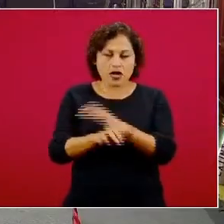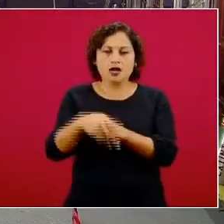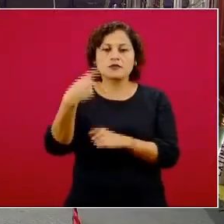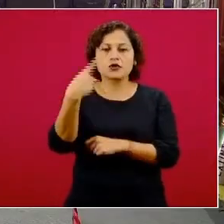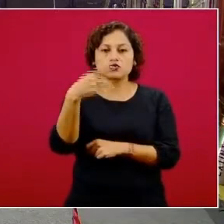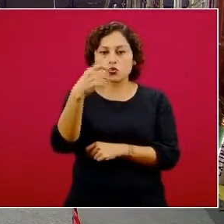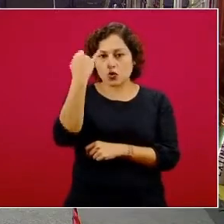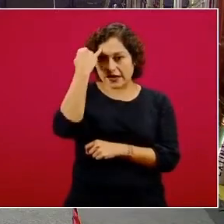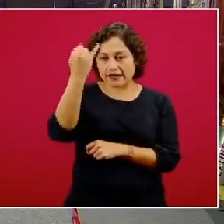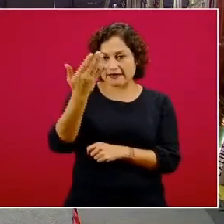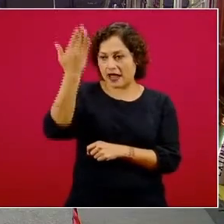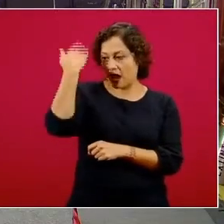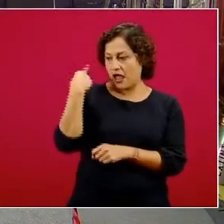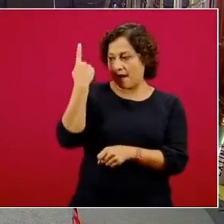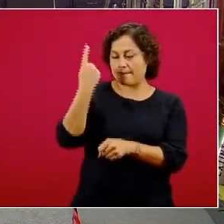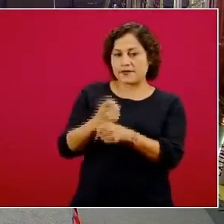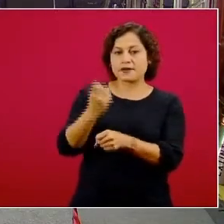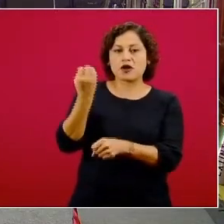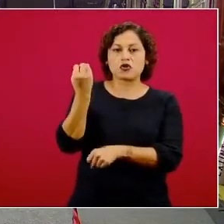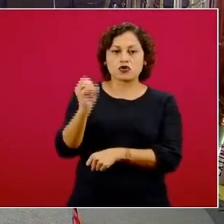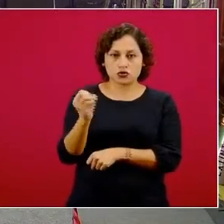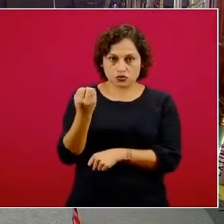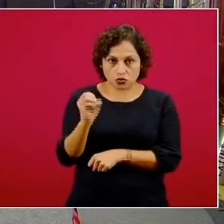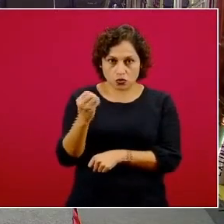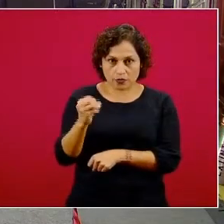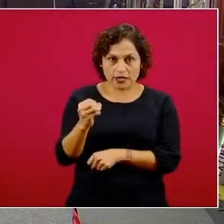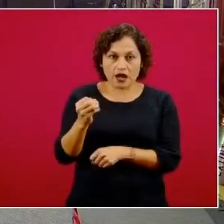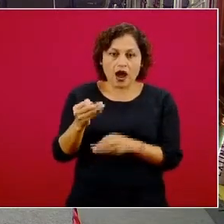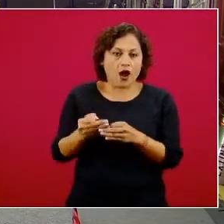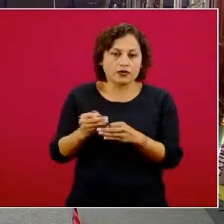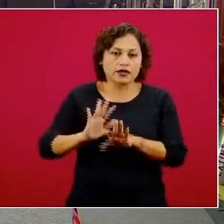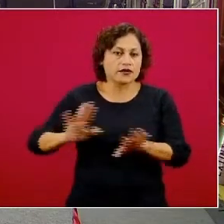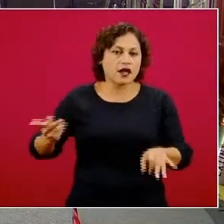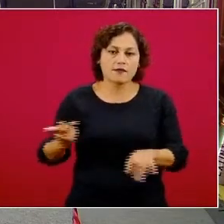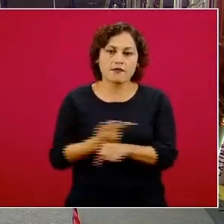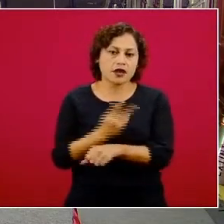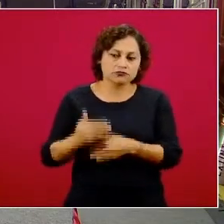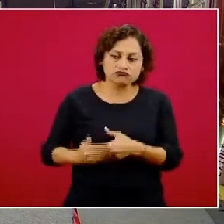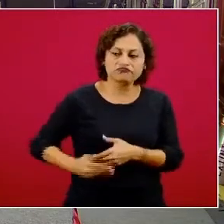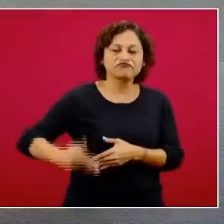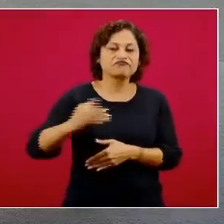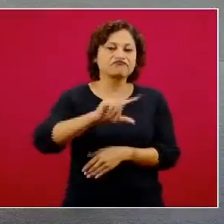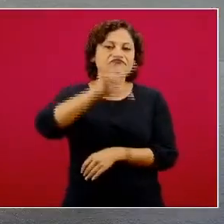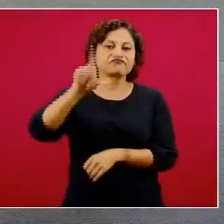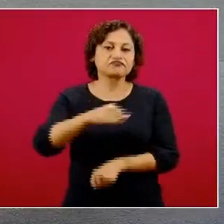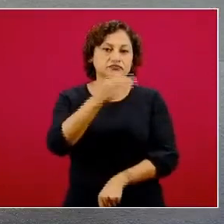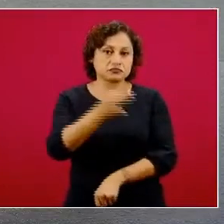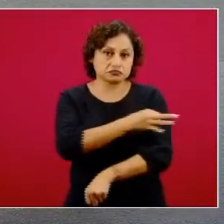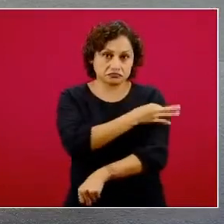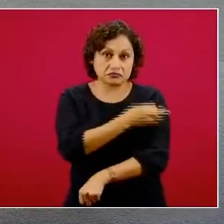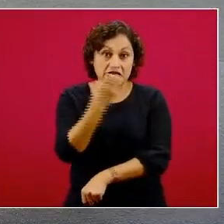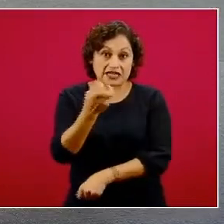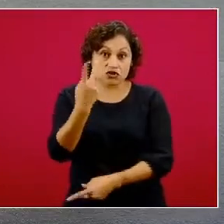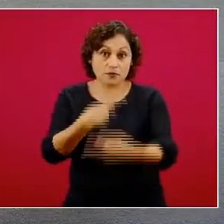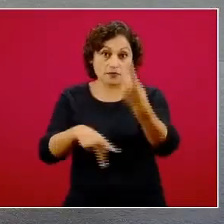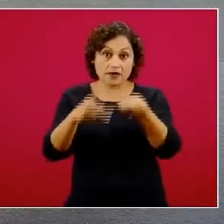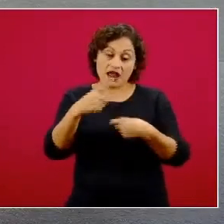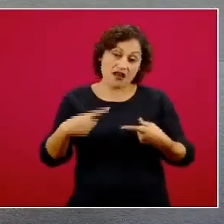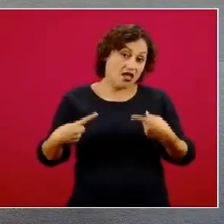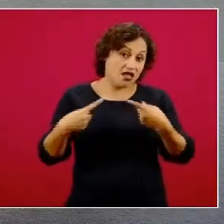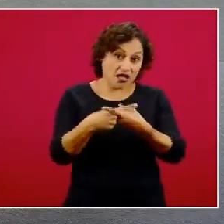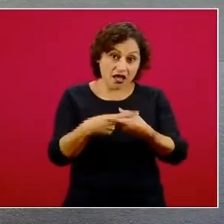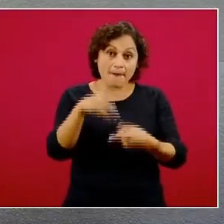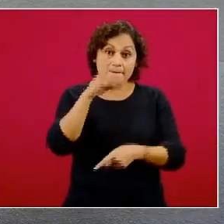semana del 1 de octubre, o la que pasó hoy, esta semana que está empezando, ¿afecta la estrategia? Era lo que se